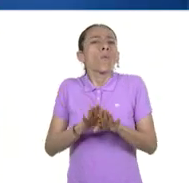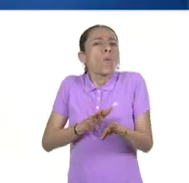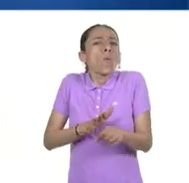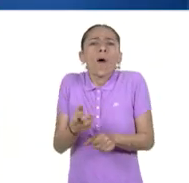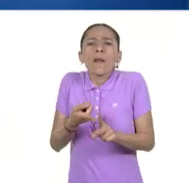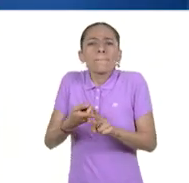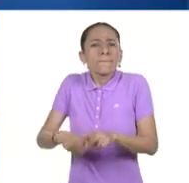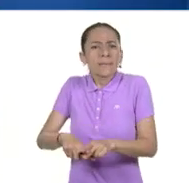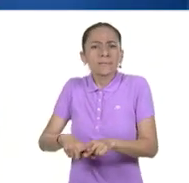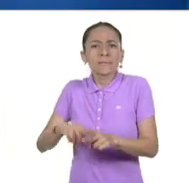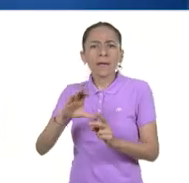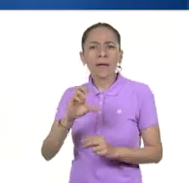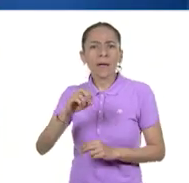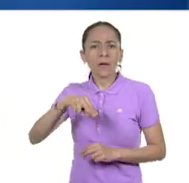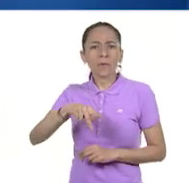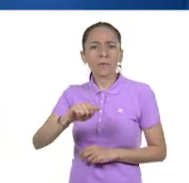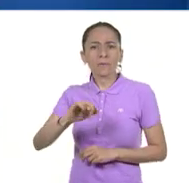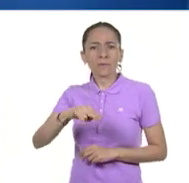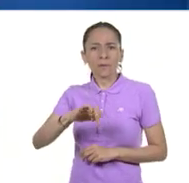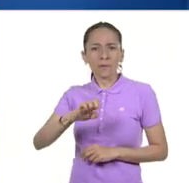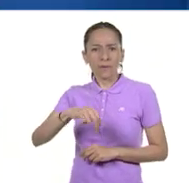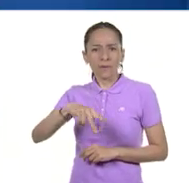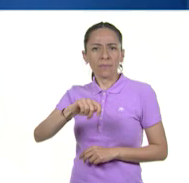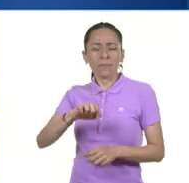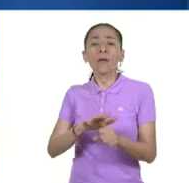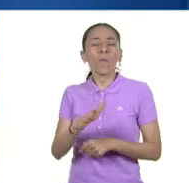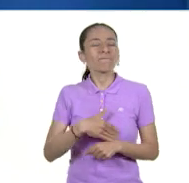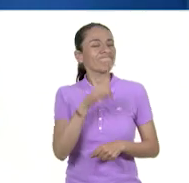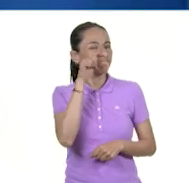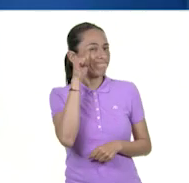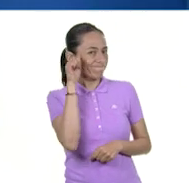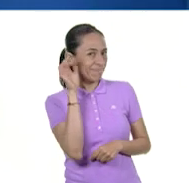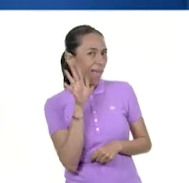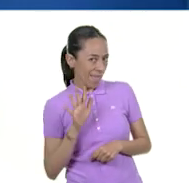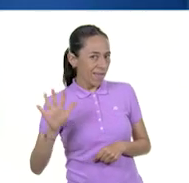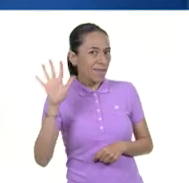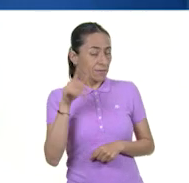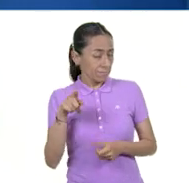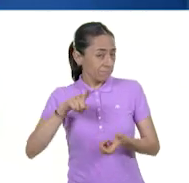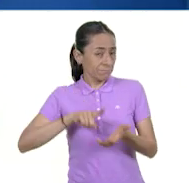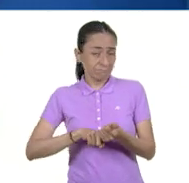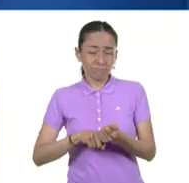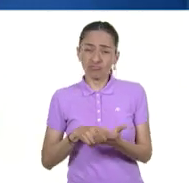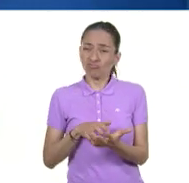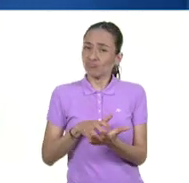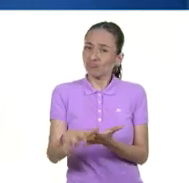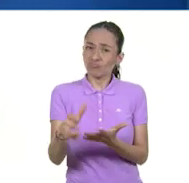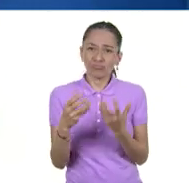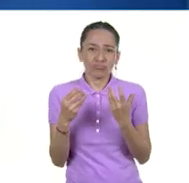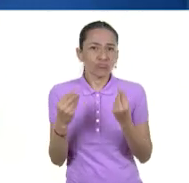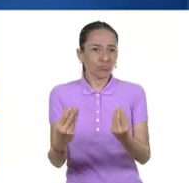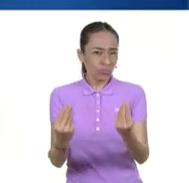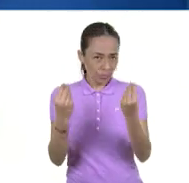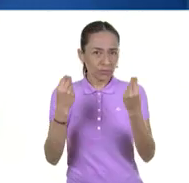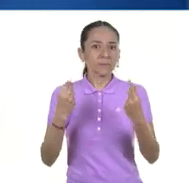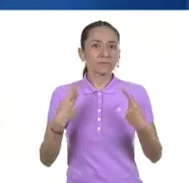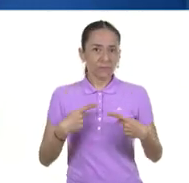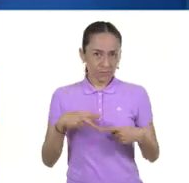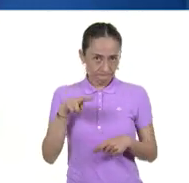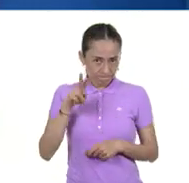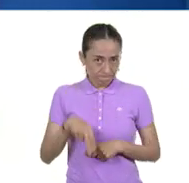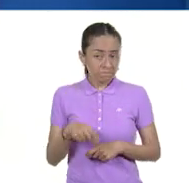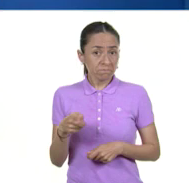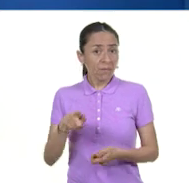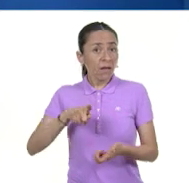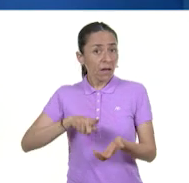iniciaremos por Asia, porque como sabemos es el continente que tiene más habitantes y también es el que cuenta con el